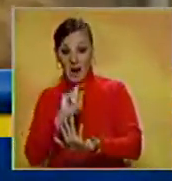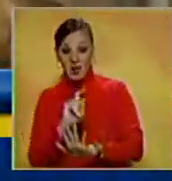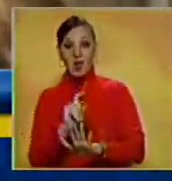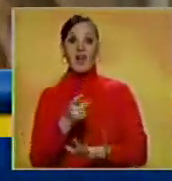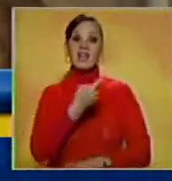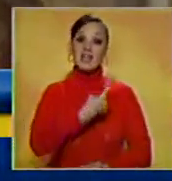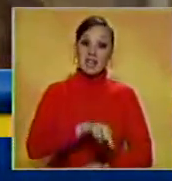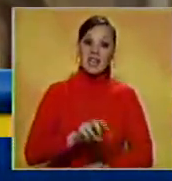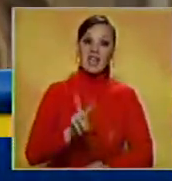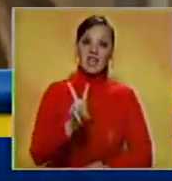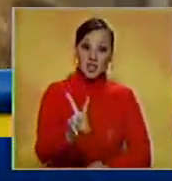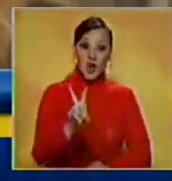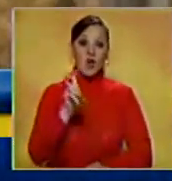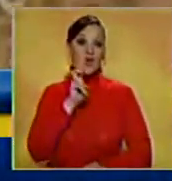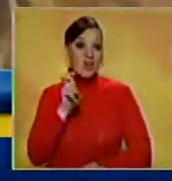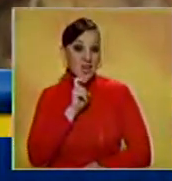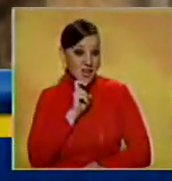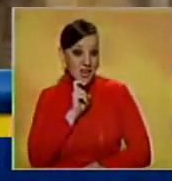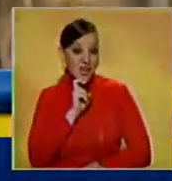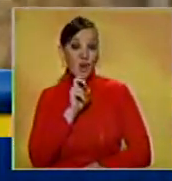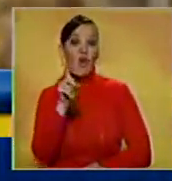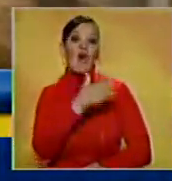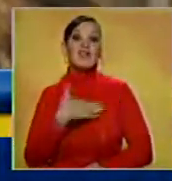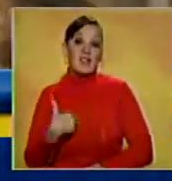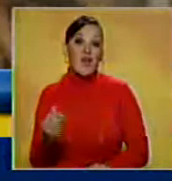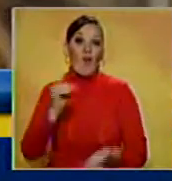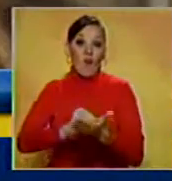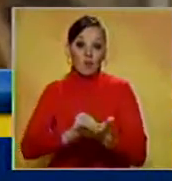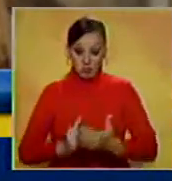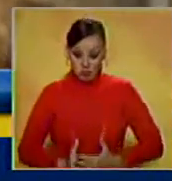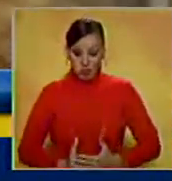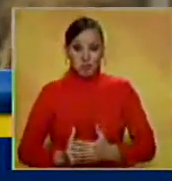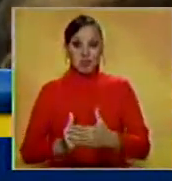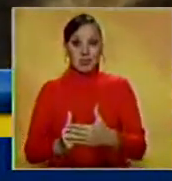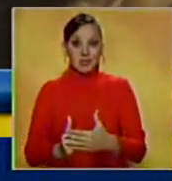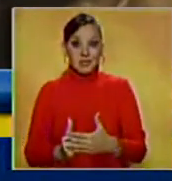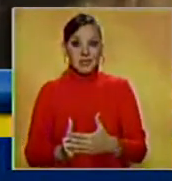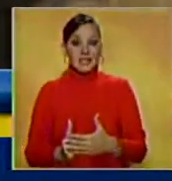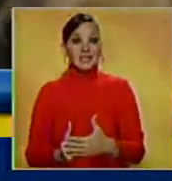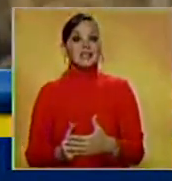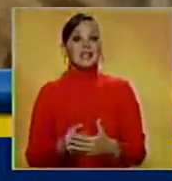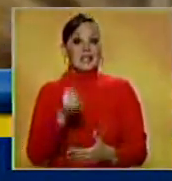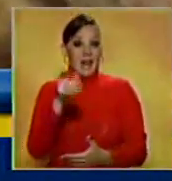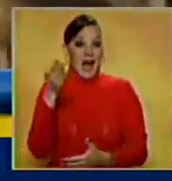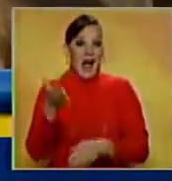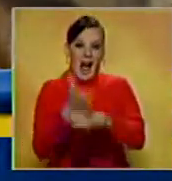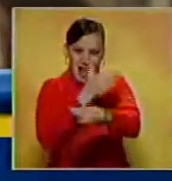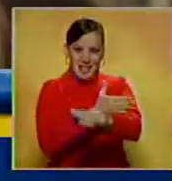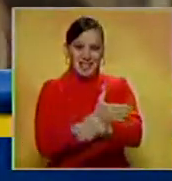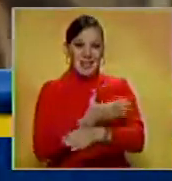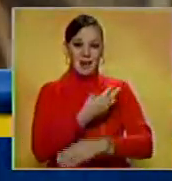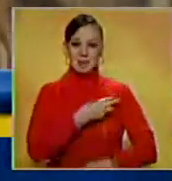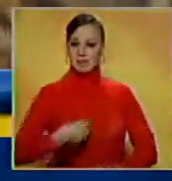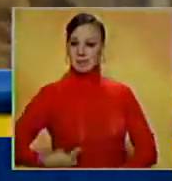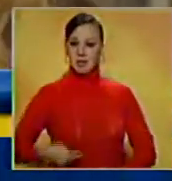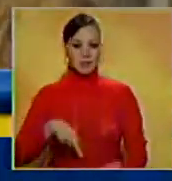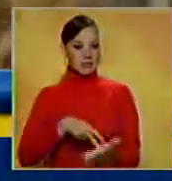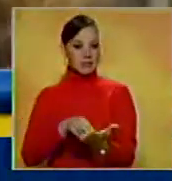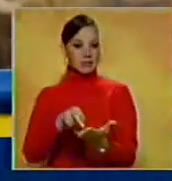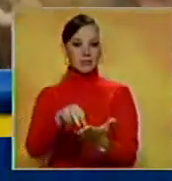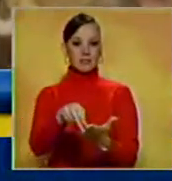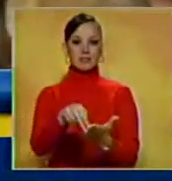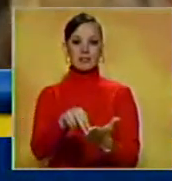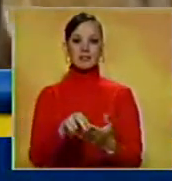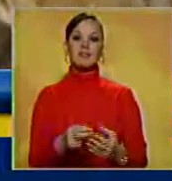quiere sumar más miembros a su familia. Así lo anunció en su perfil en Facebook. La ex Miss, quien espera el primer descendiente